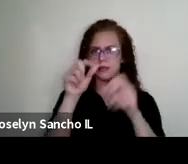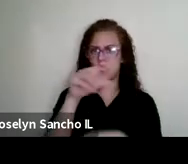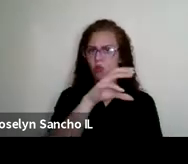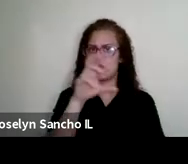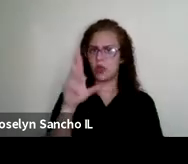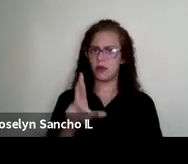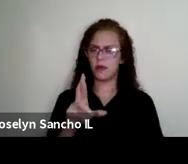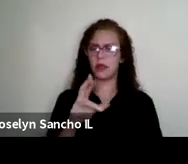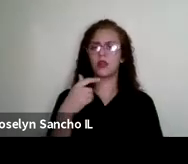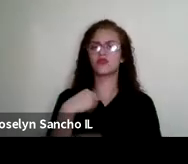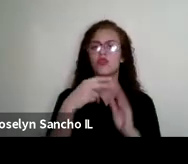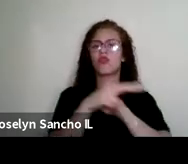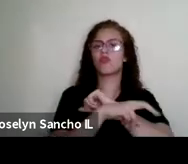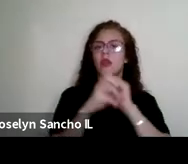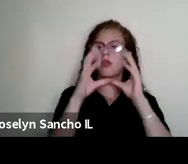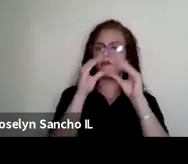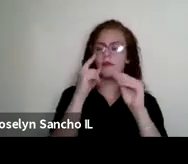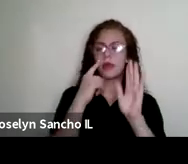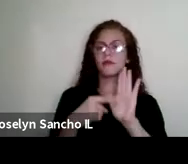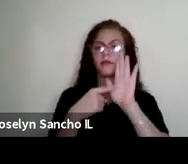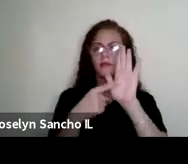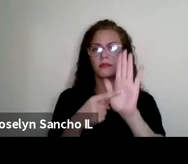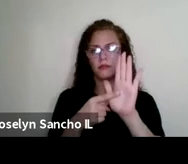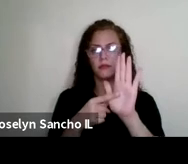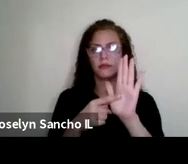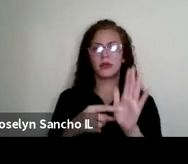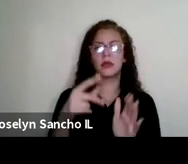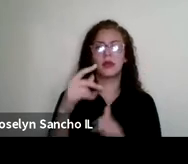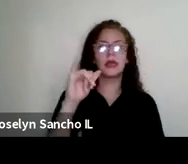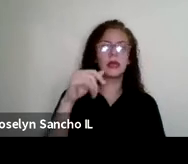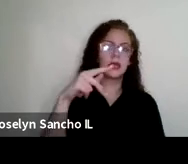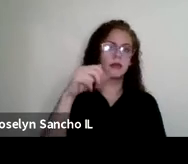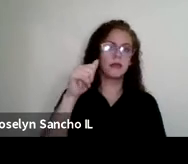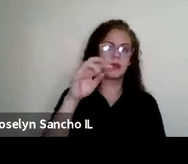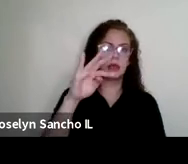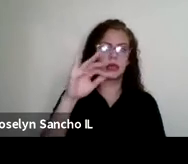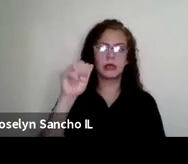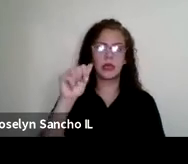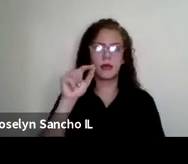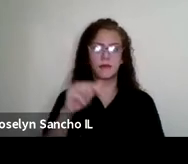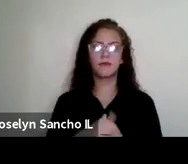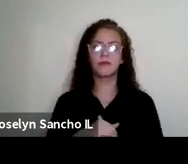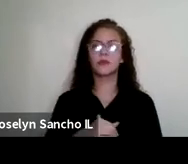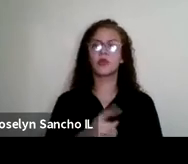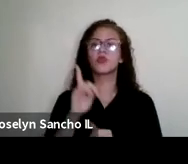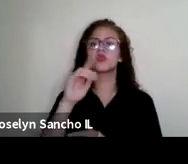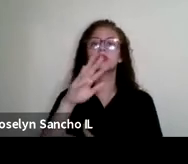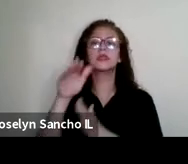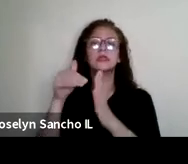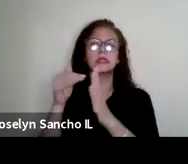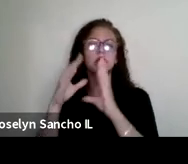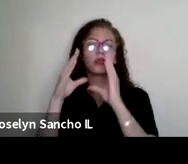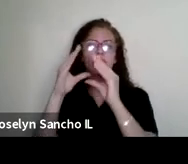Le robo esta información para presentárselas a Hipatia, que es un centro de datos